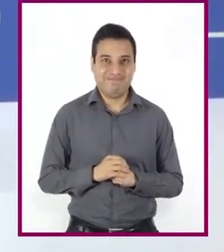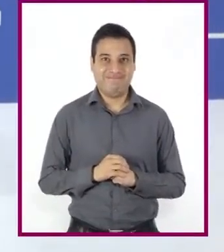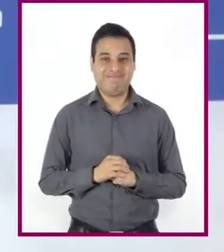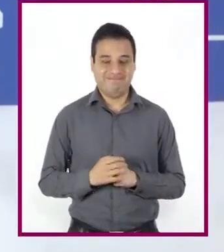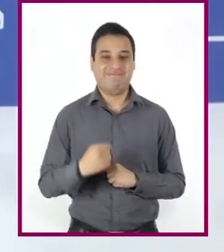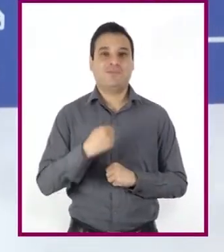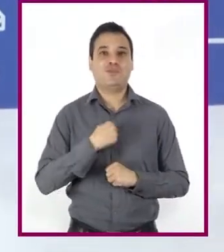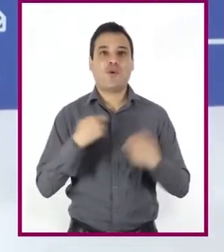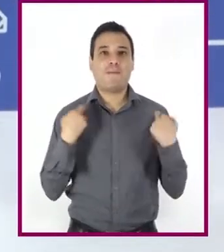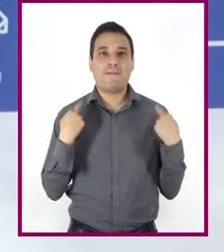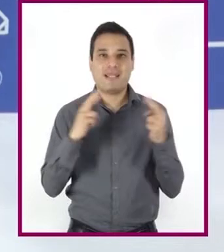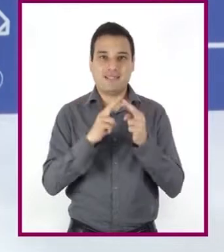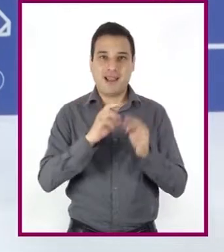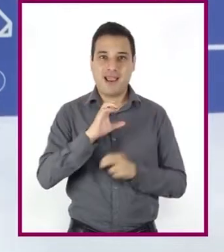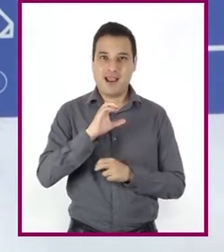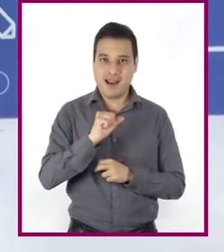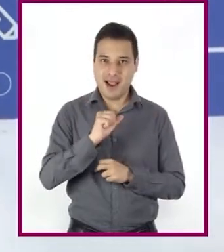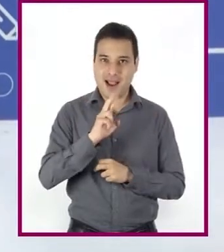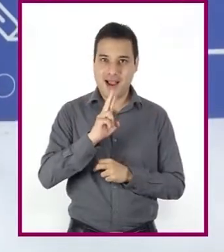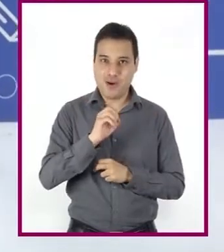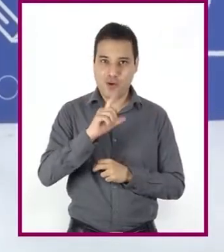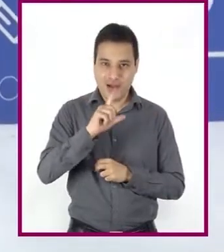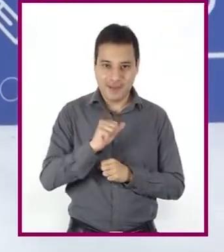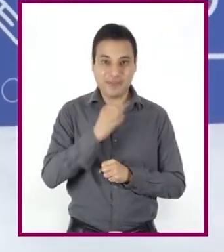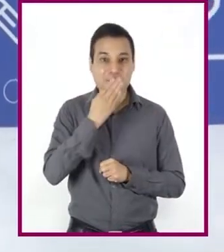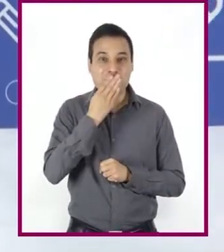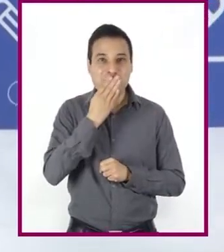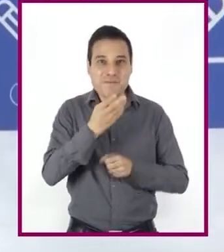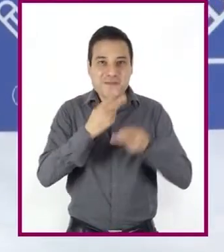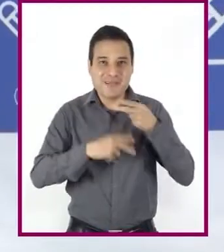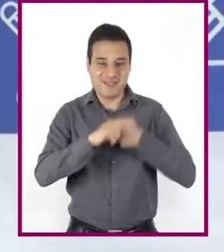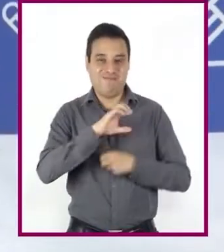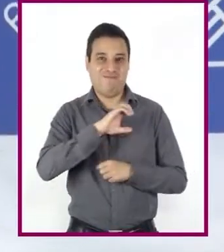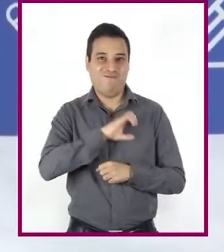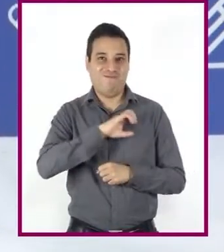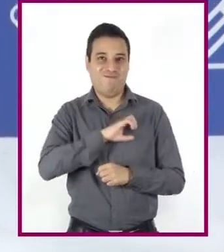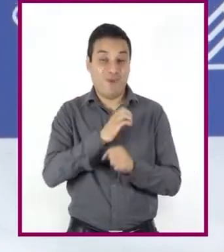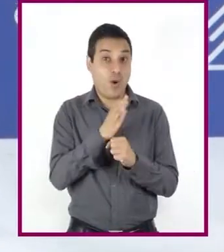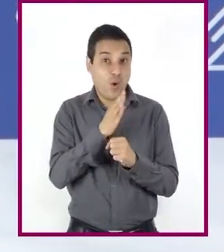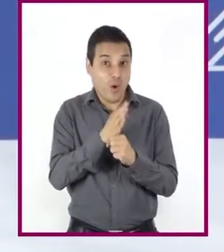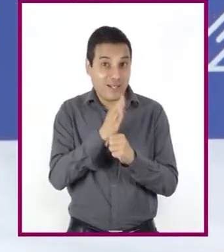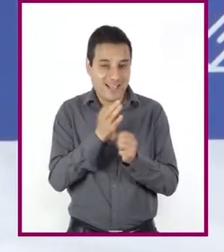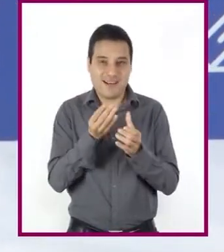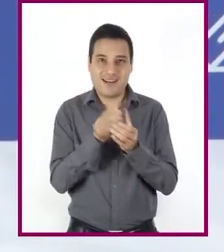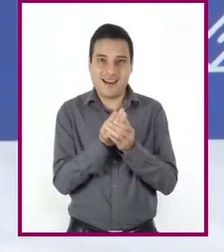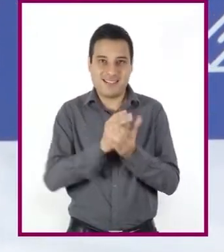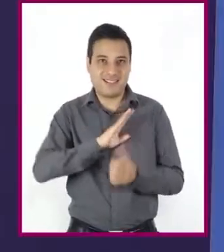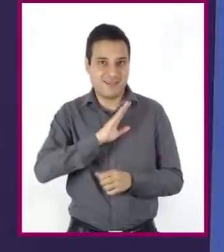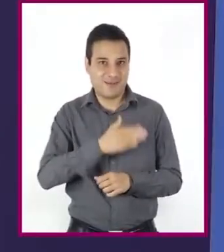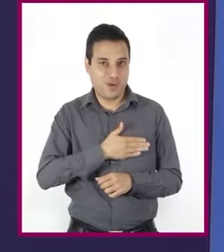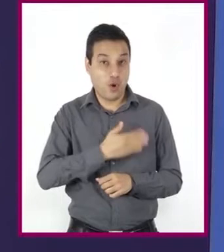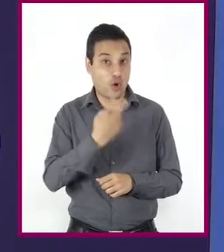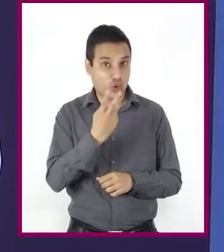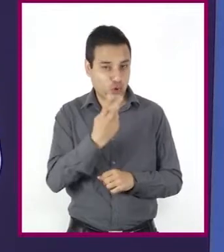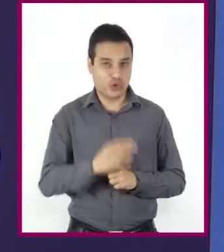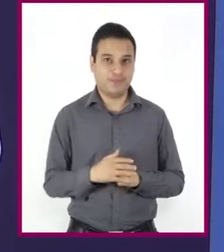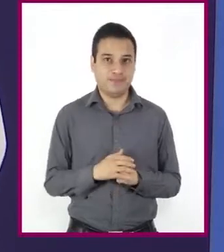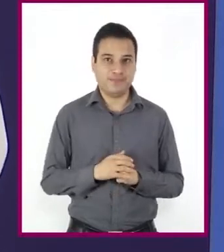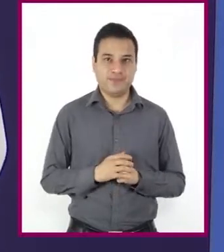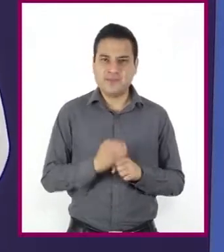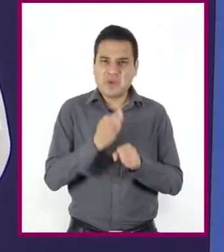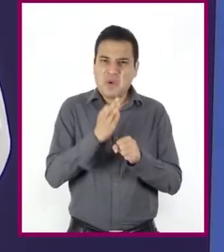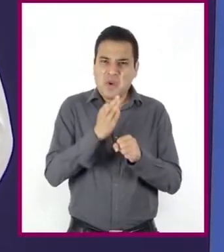Soy la profesora Carola Rojas Colín y también les doy la más cordial bienvenida a esta sesión de Lengua Materna 2. En esta